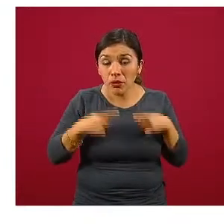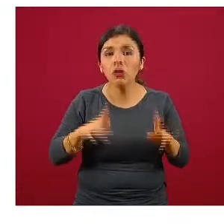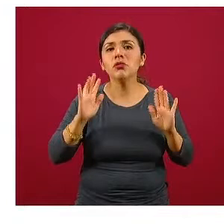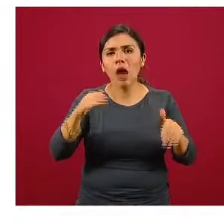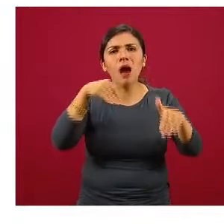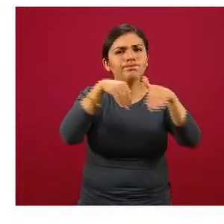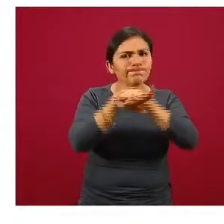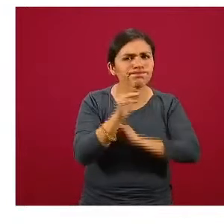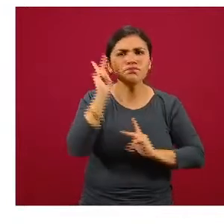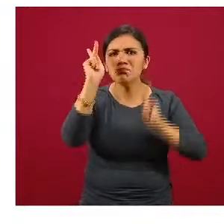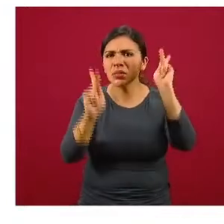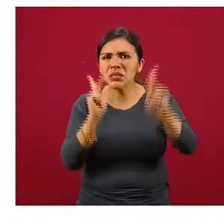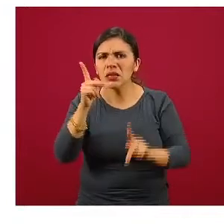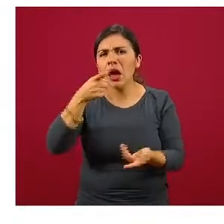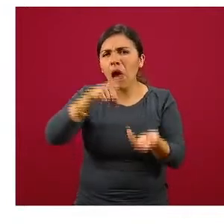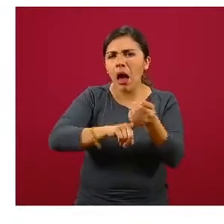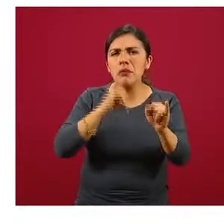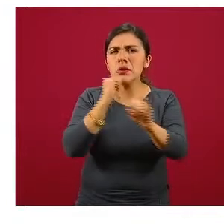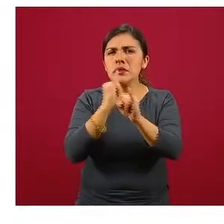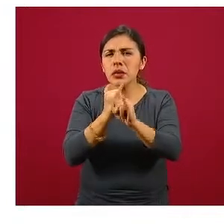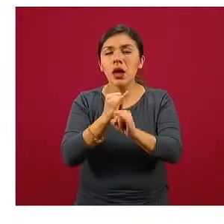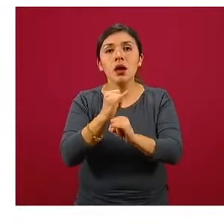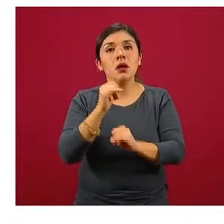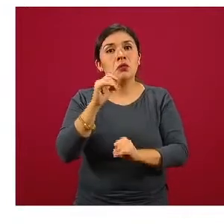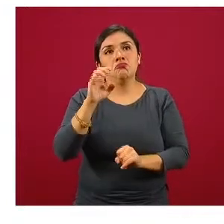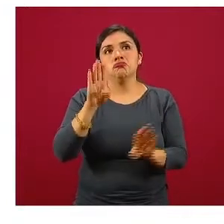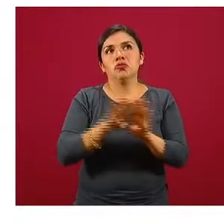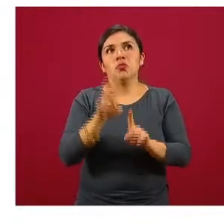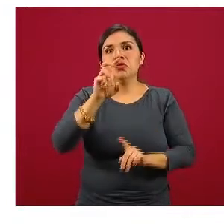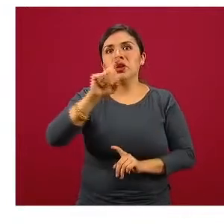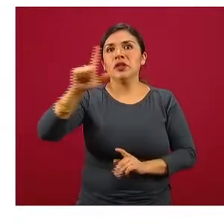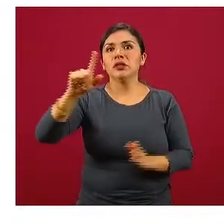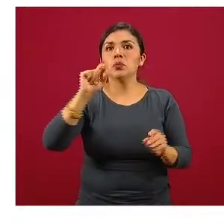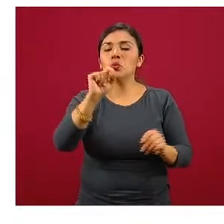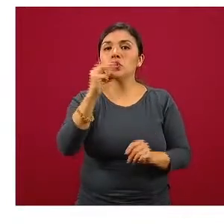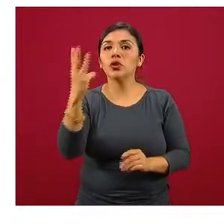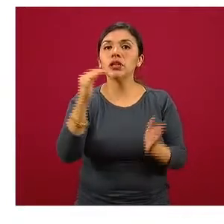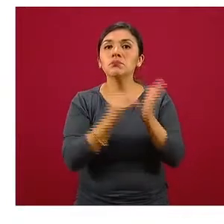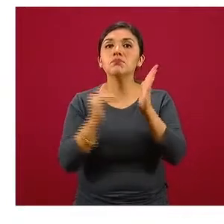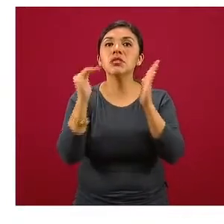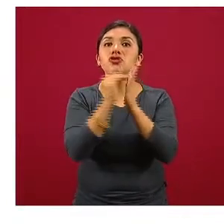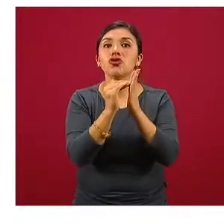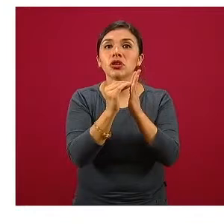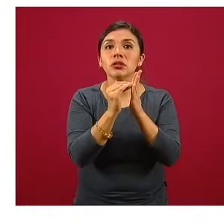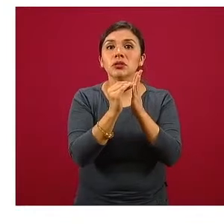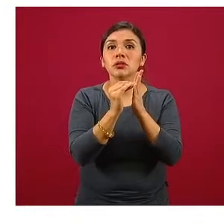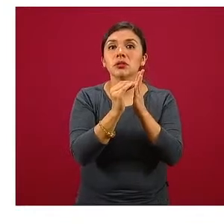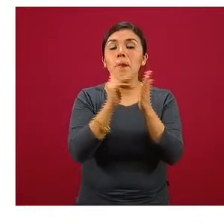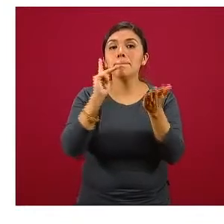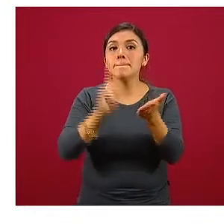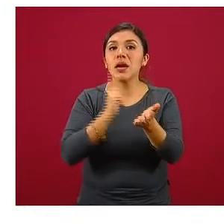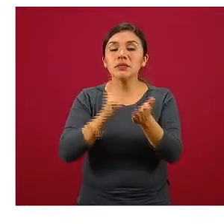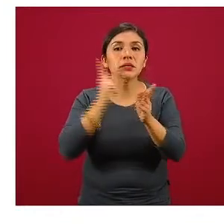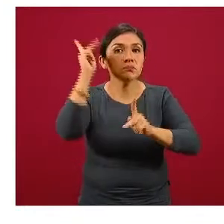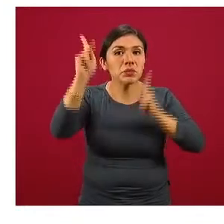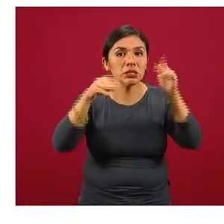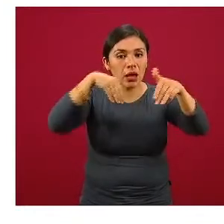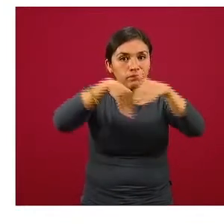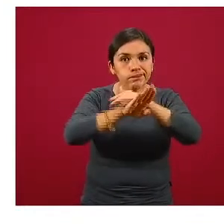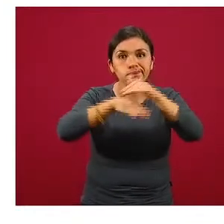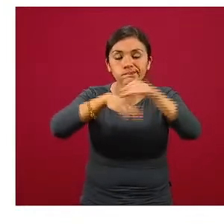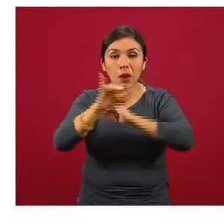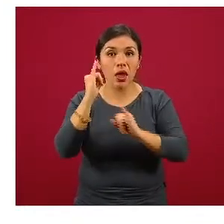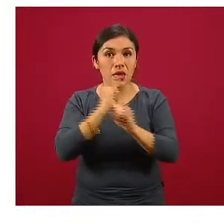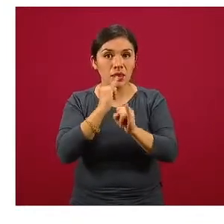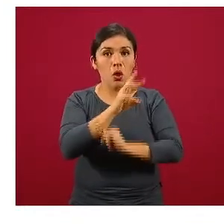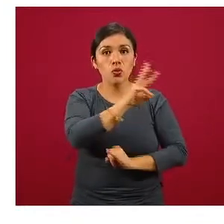han visitado un total de 37.3 millones de visitas a la